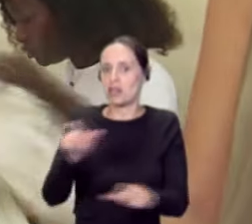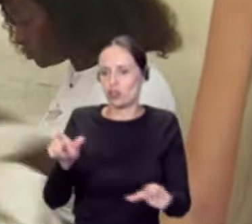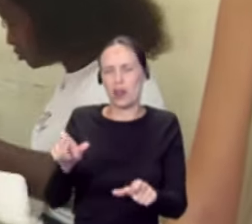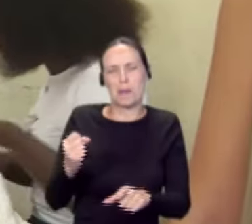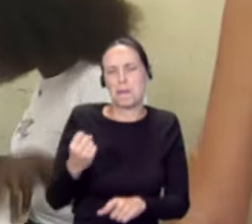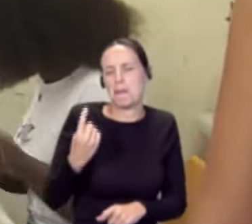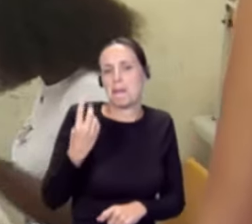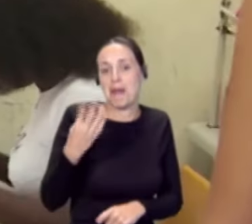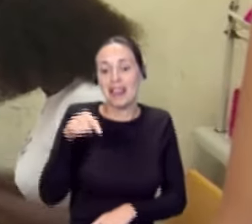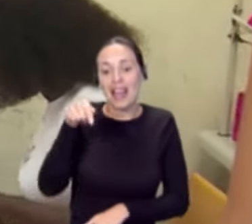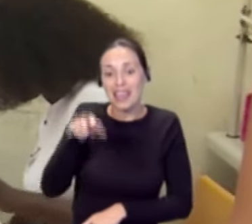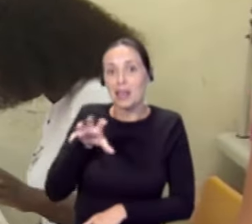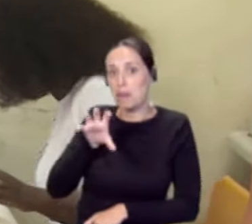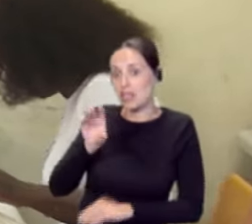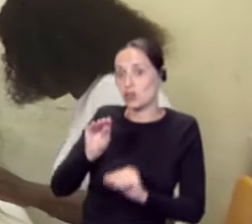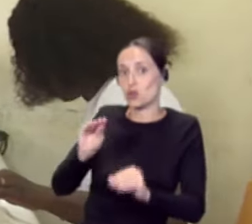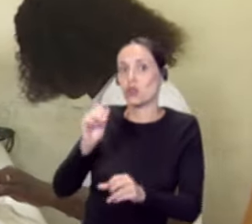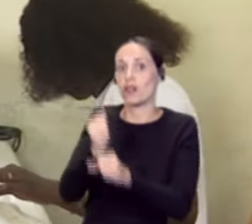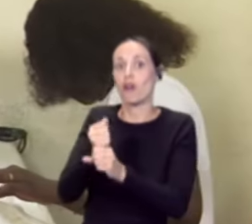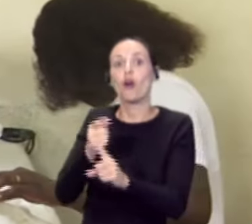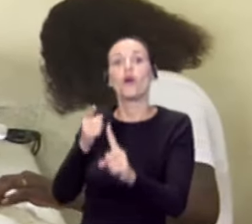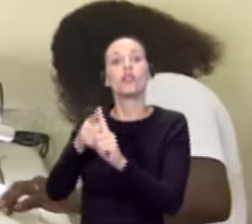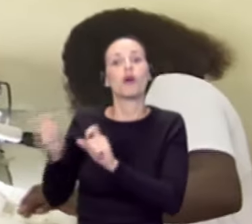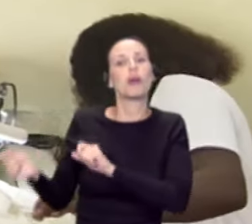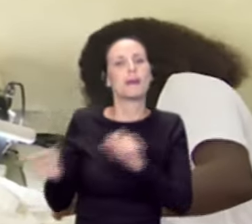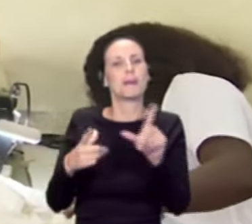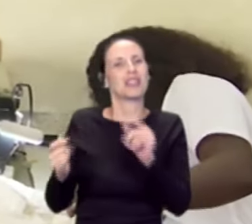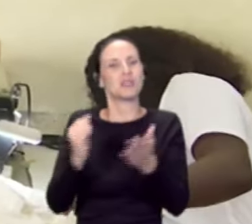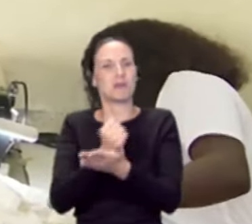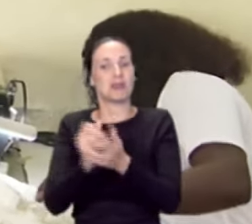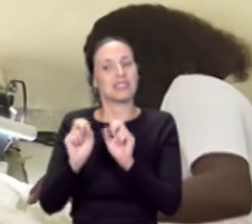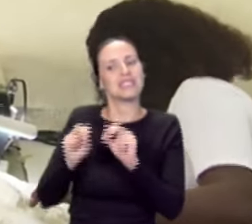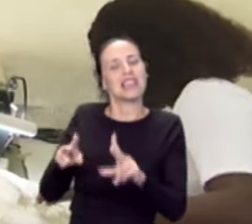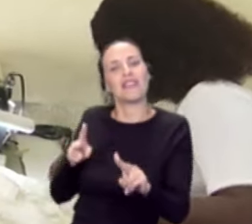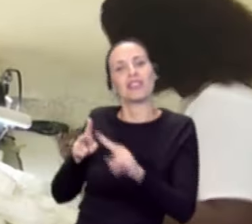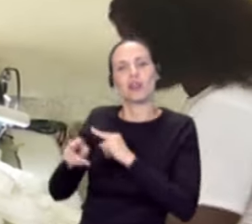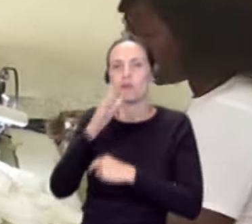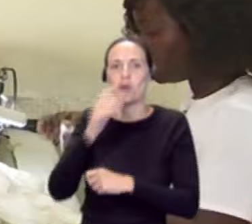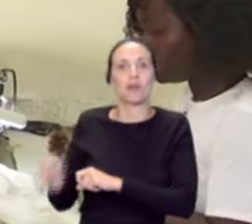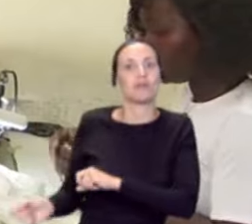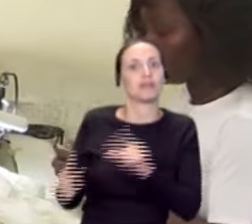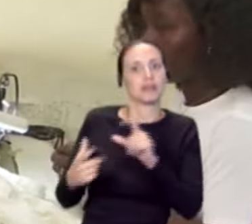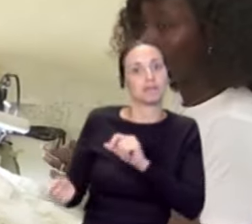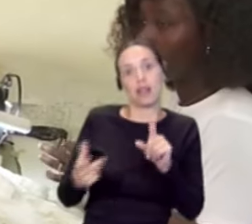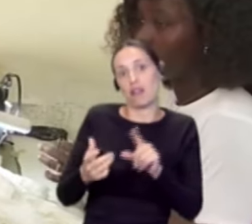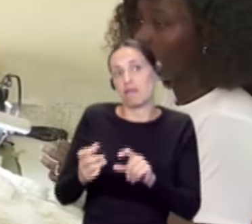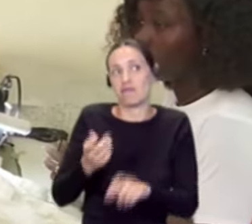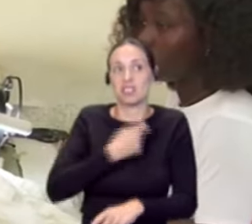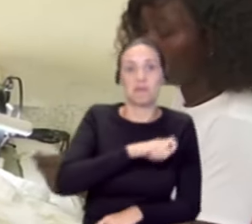trabajan en este país para evitar esa inmigración irregular hasta nuestras costas, hasta España y hasta otras partes de Europa.